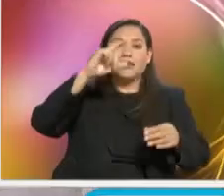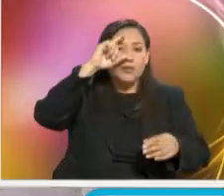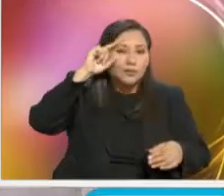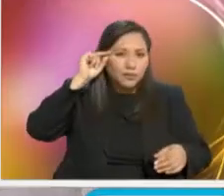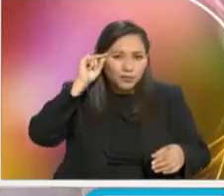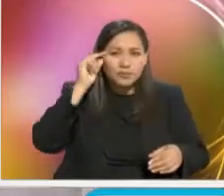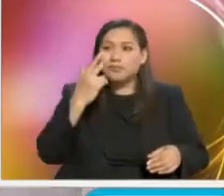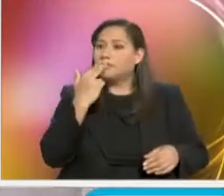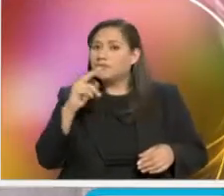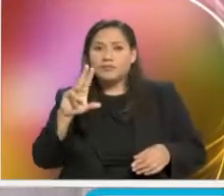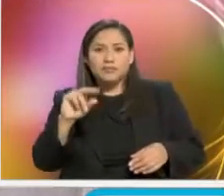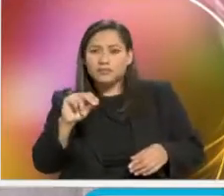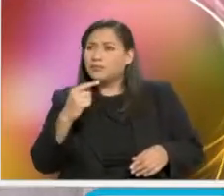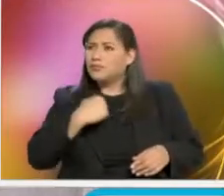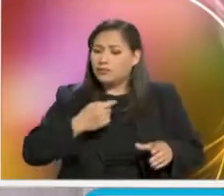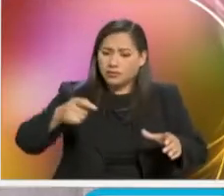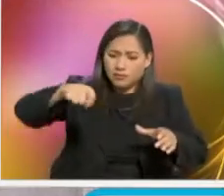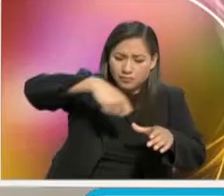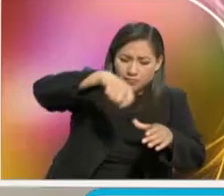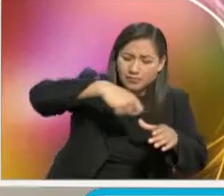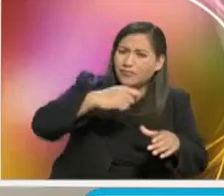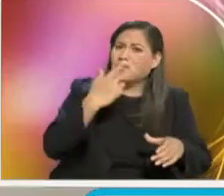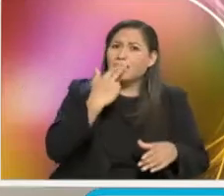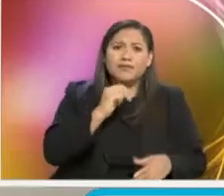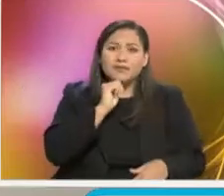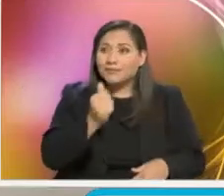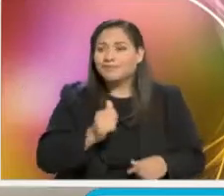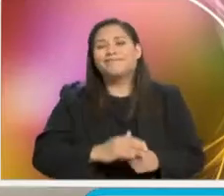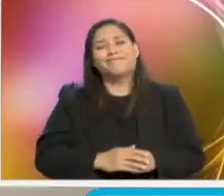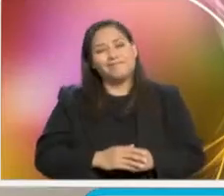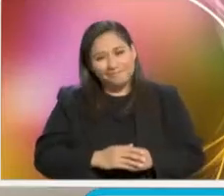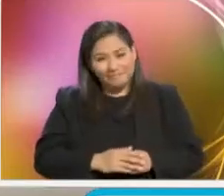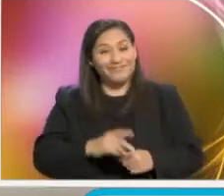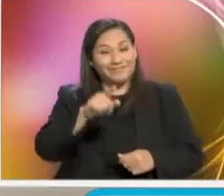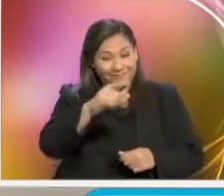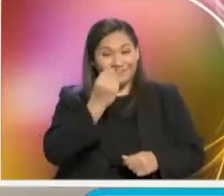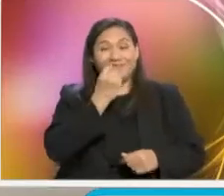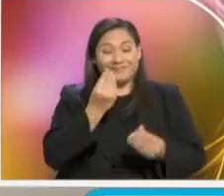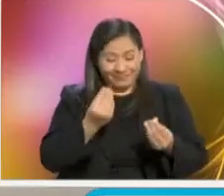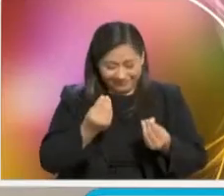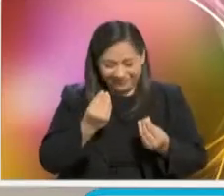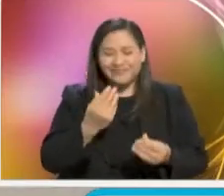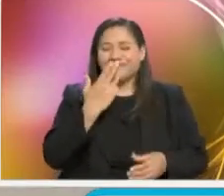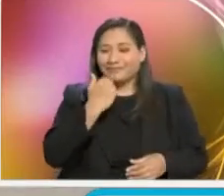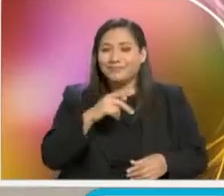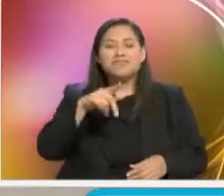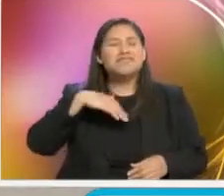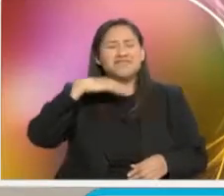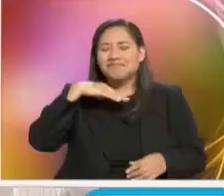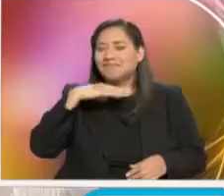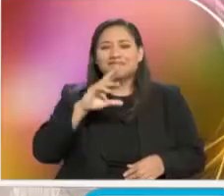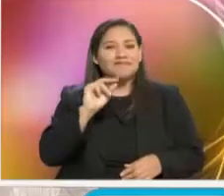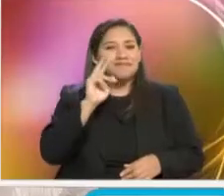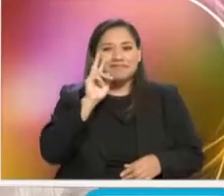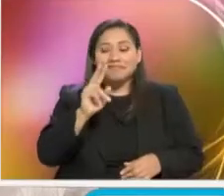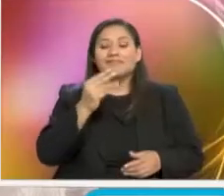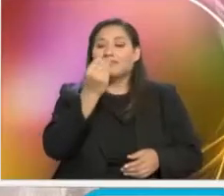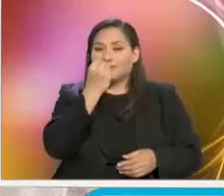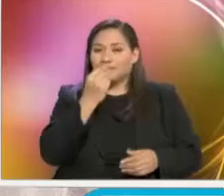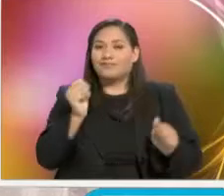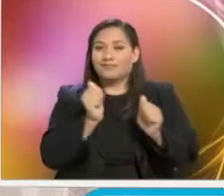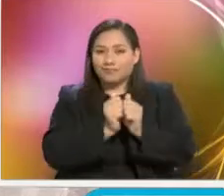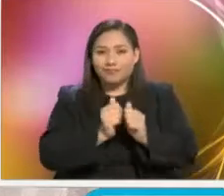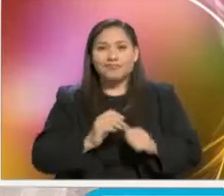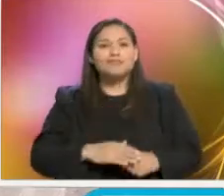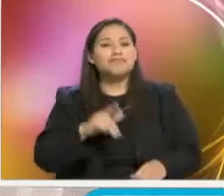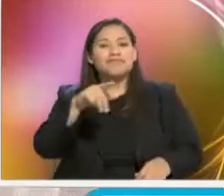tomar azúcar. Yo no tomo azúcar. Y ahorita vamos a ver cómo consumes demasiado azúcar sin darte cuenta en alimentos.